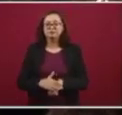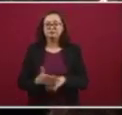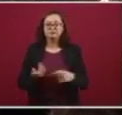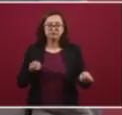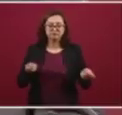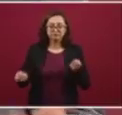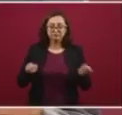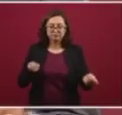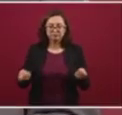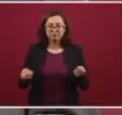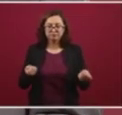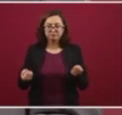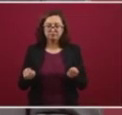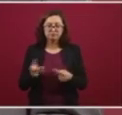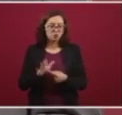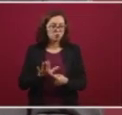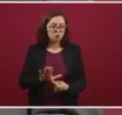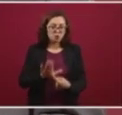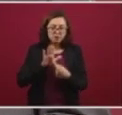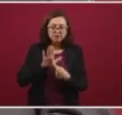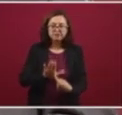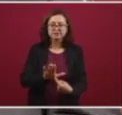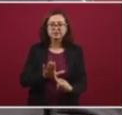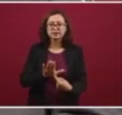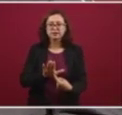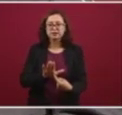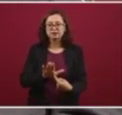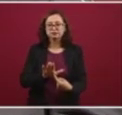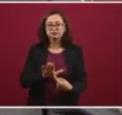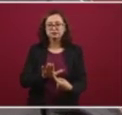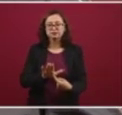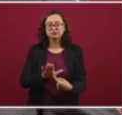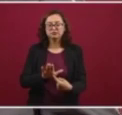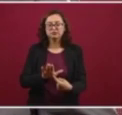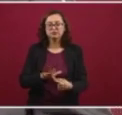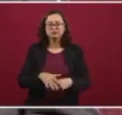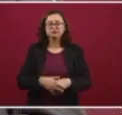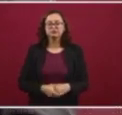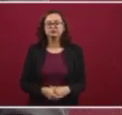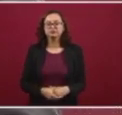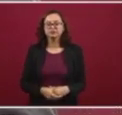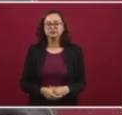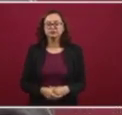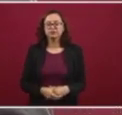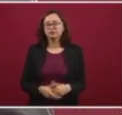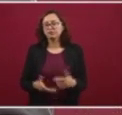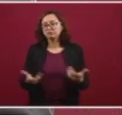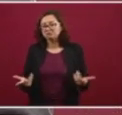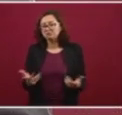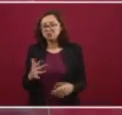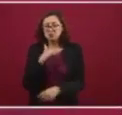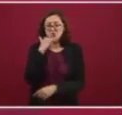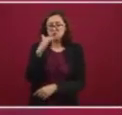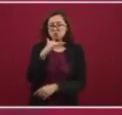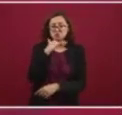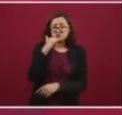está demostrado que si no hay corrupción,